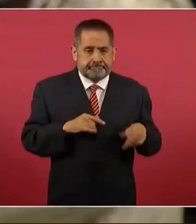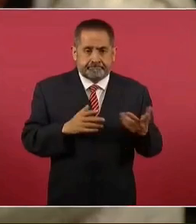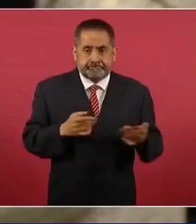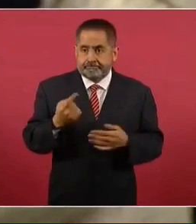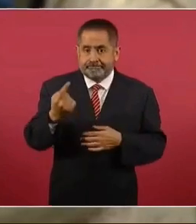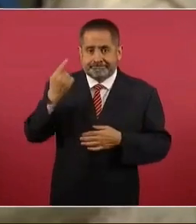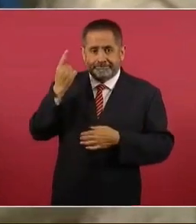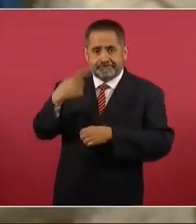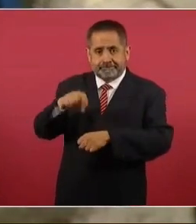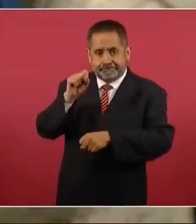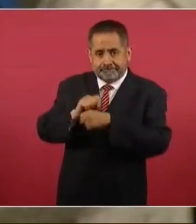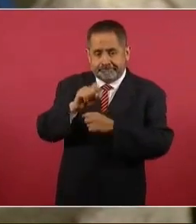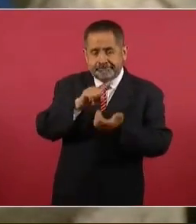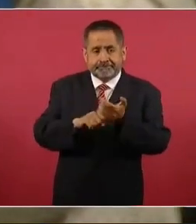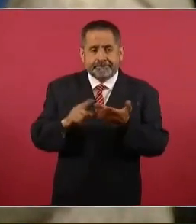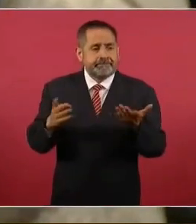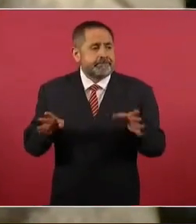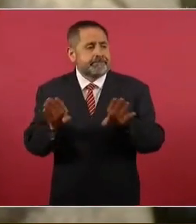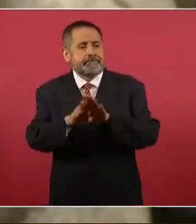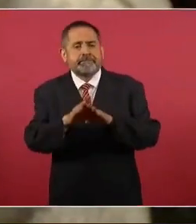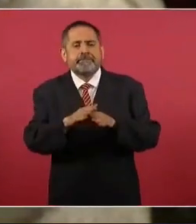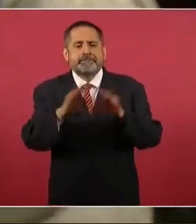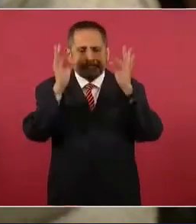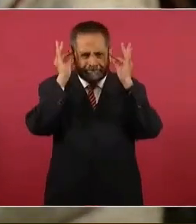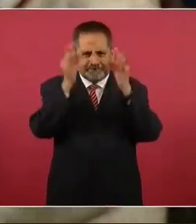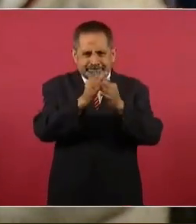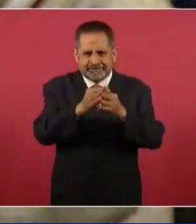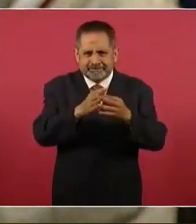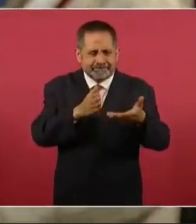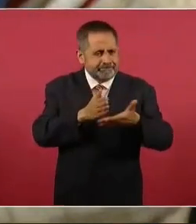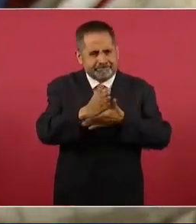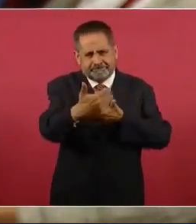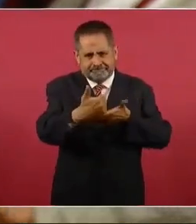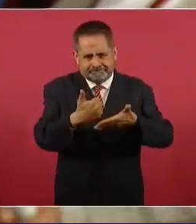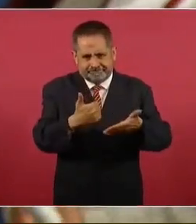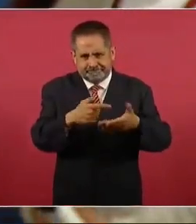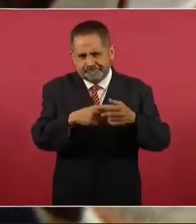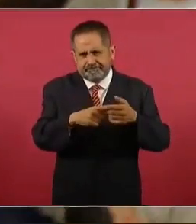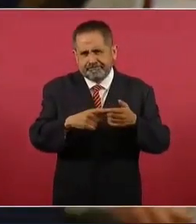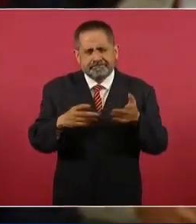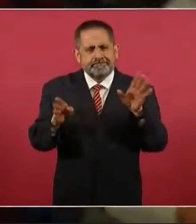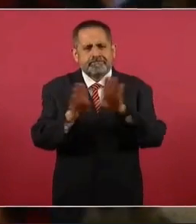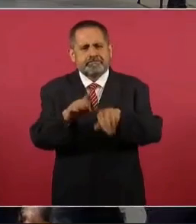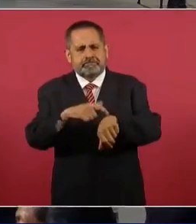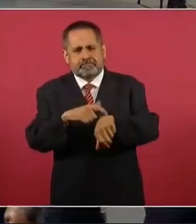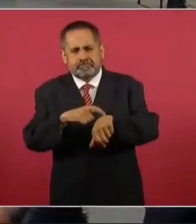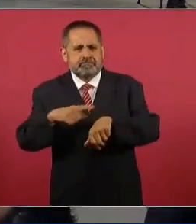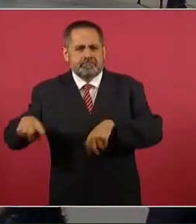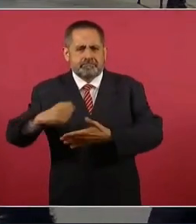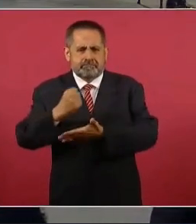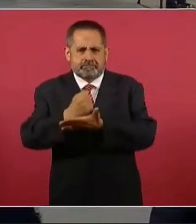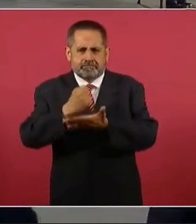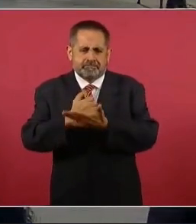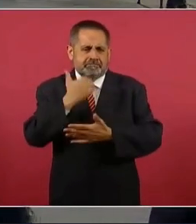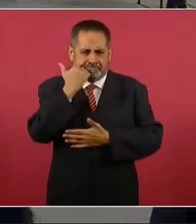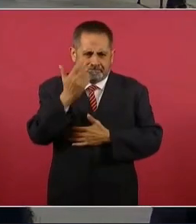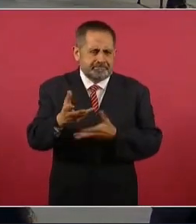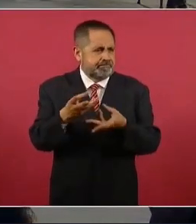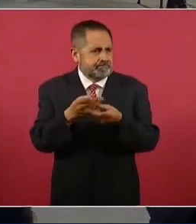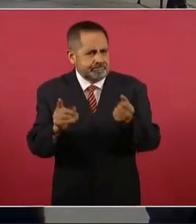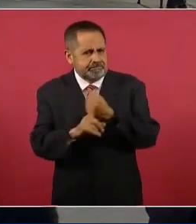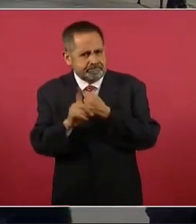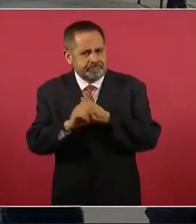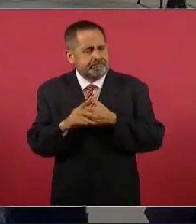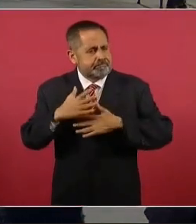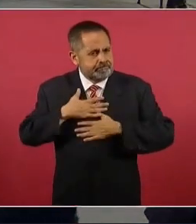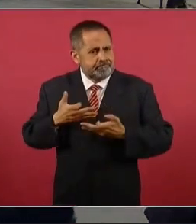semana pasada bloquearon la garita de exportación por unas horas en exigencia de una solución a este tema,